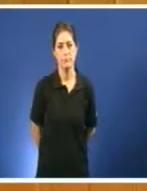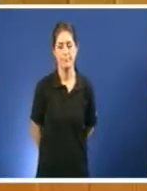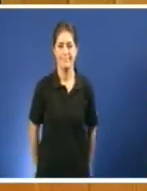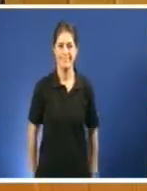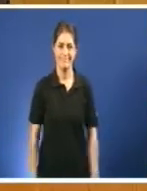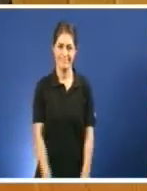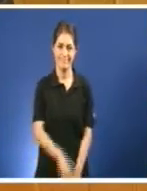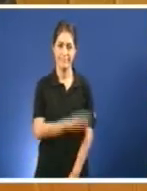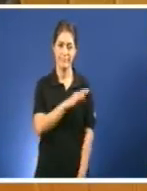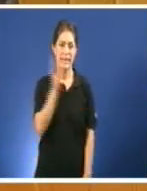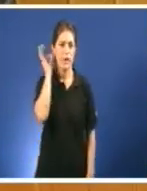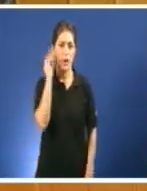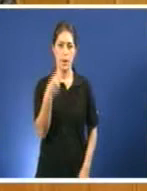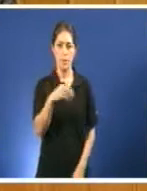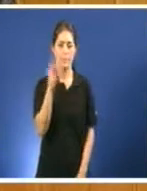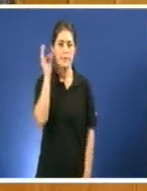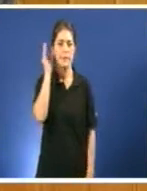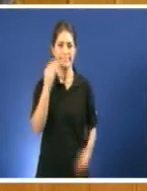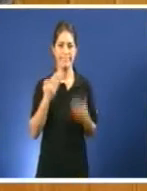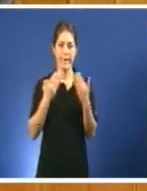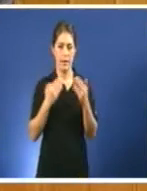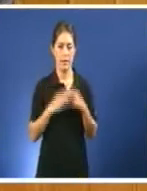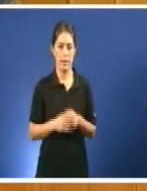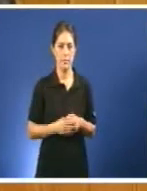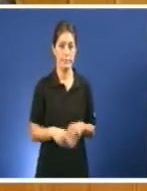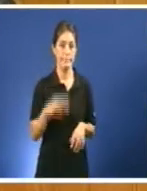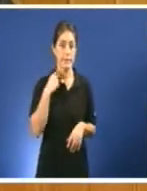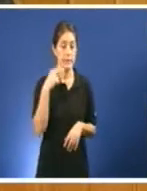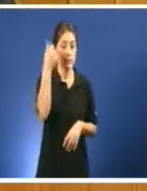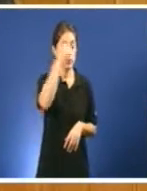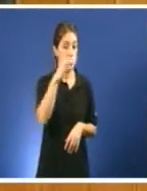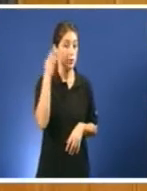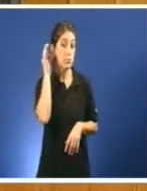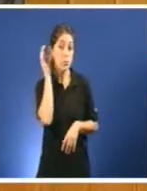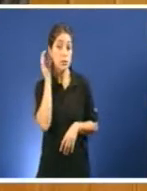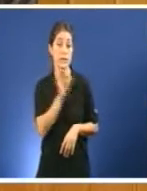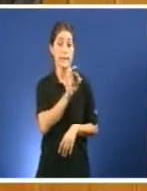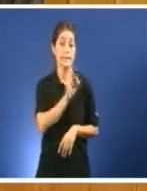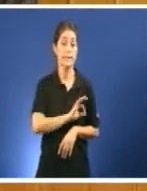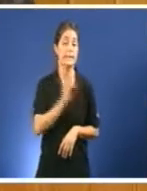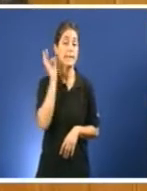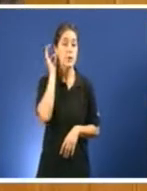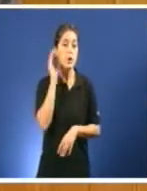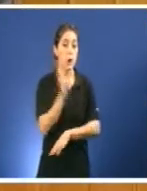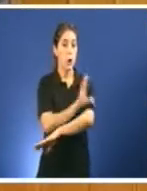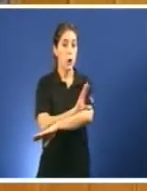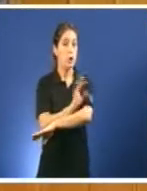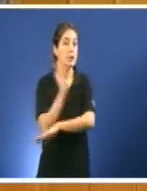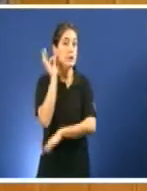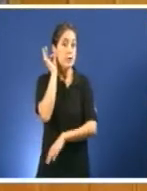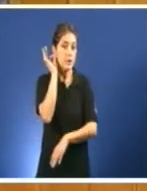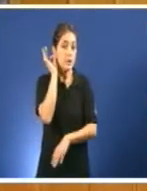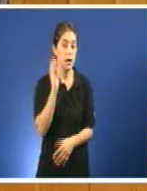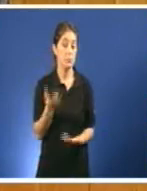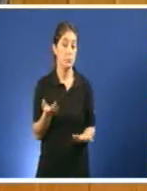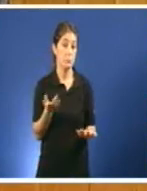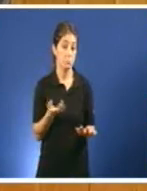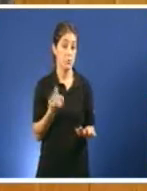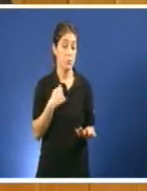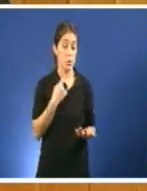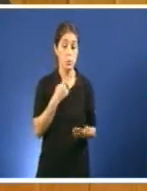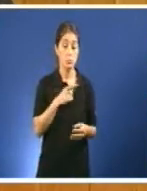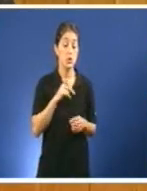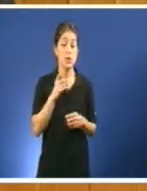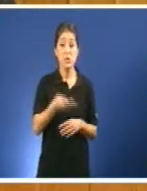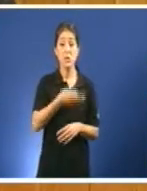Grazas, señora presidenta, deputados e deputadas, señora conselleira. Fronte á pomposa